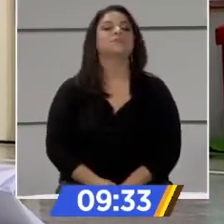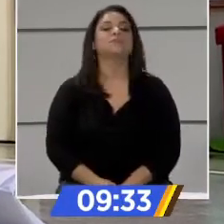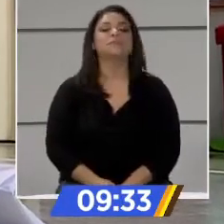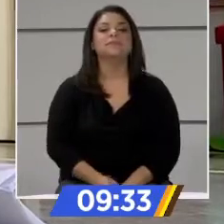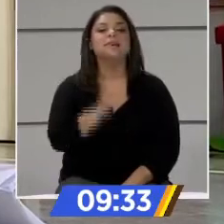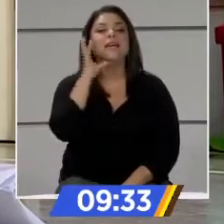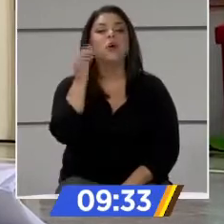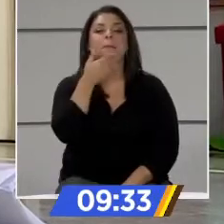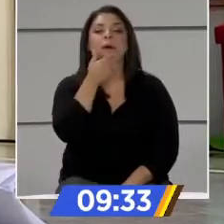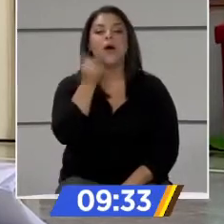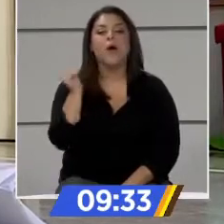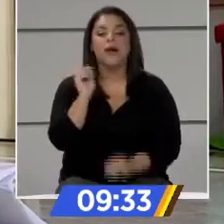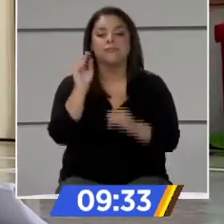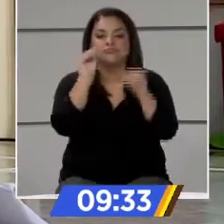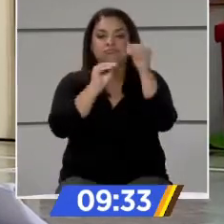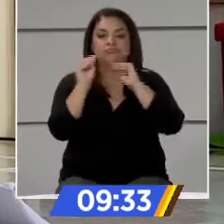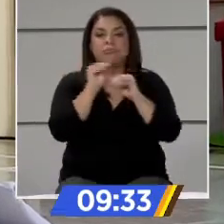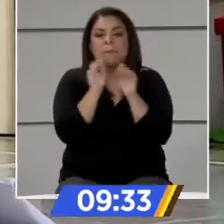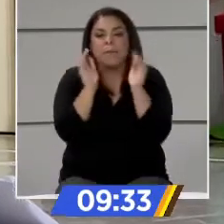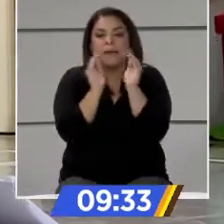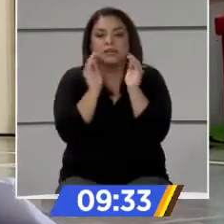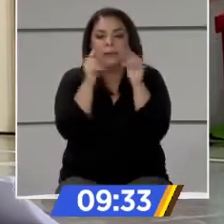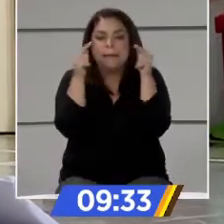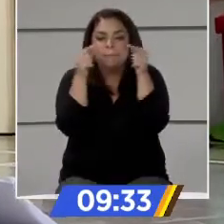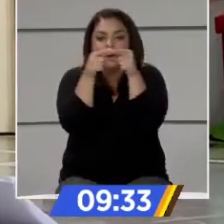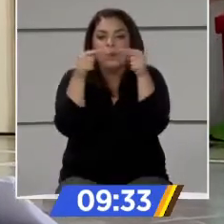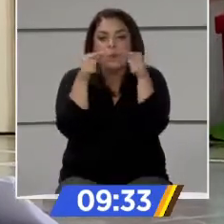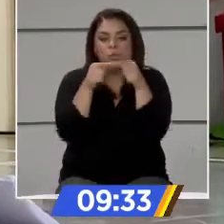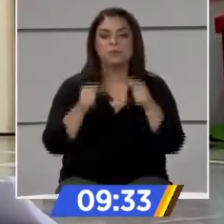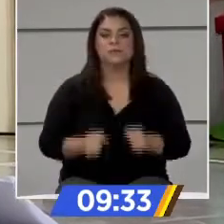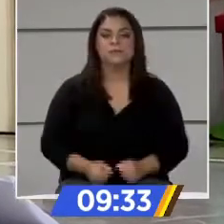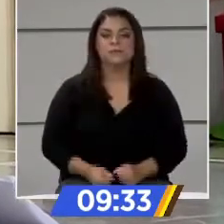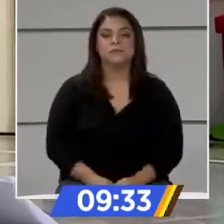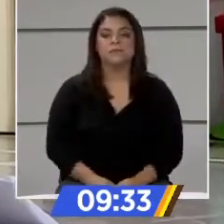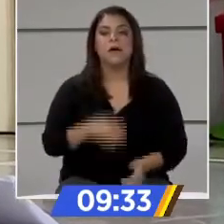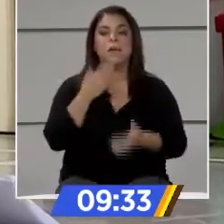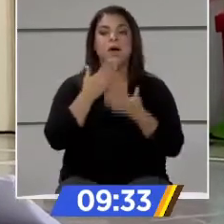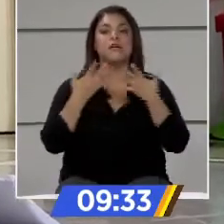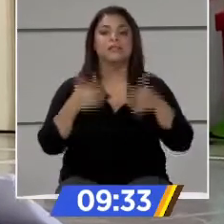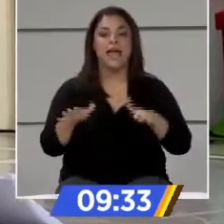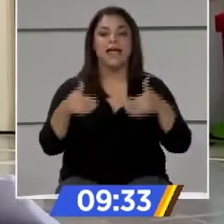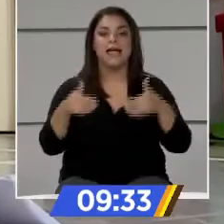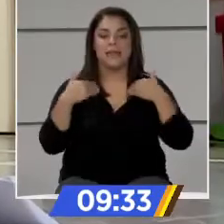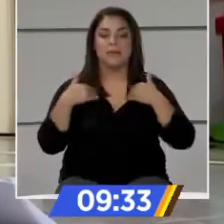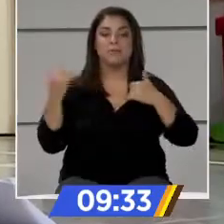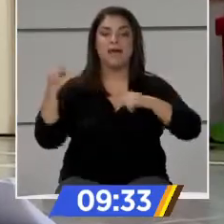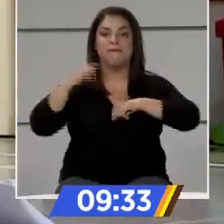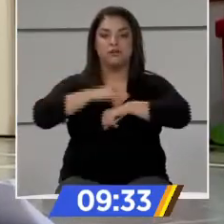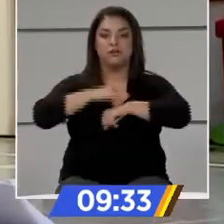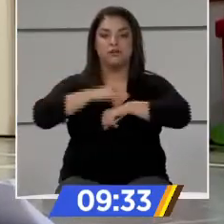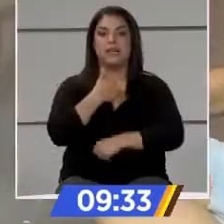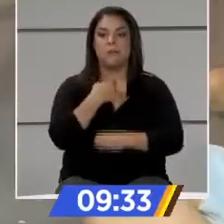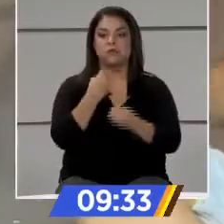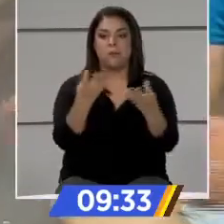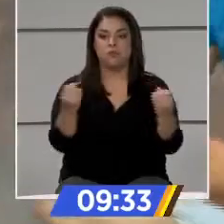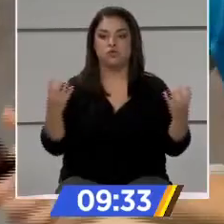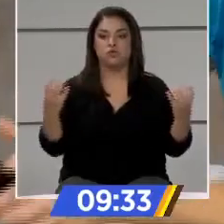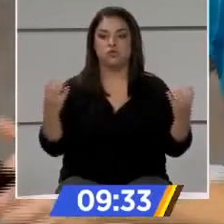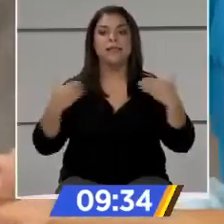es hacerlos pequeñitos, sí, y picudos. Bueno, pero después de tenerlos, ¿qué, okay, vamos a hacer? Entonces, bueno, ya ahí tenemos bastantes. Tenemos un traje